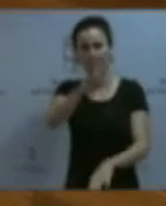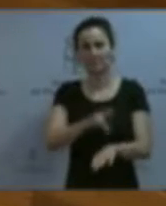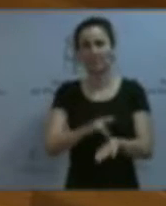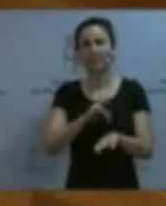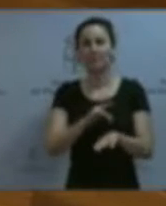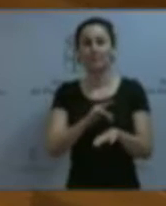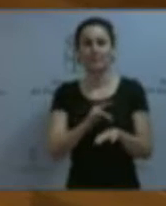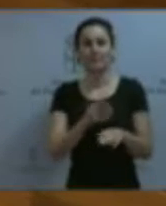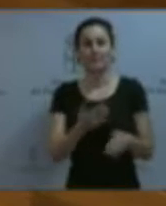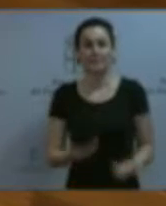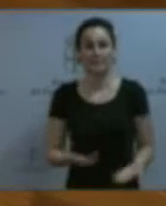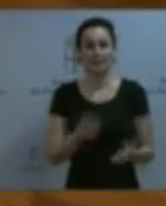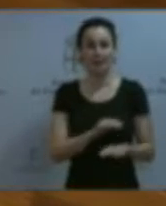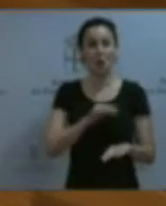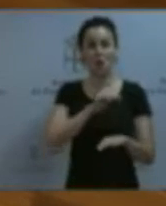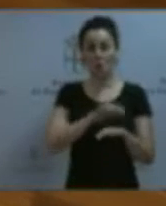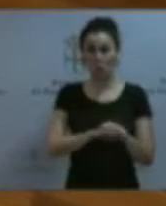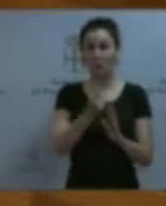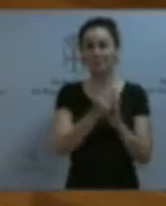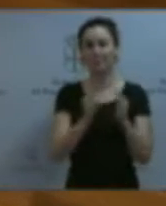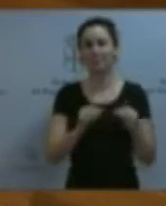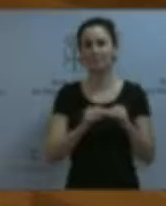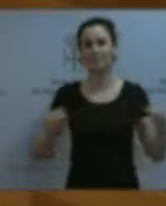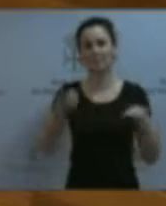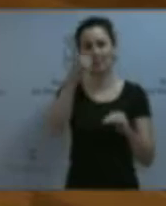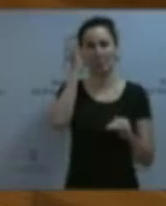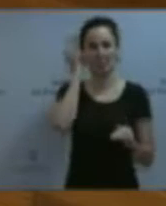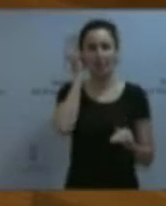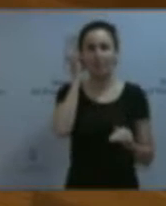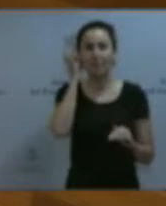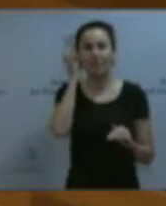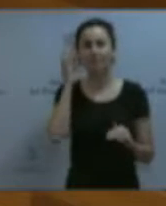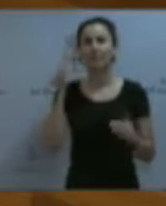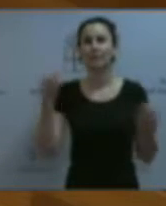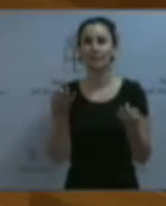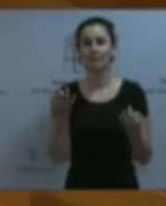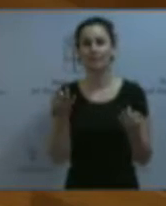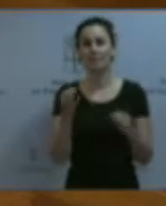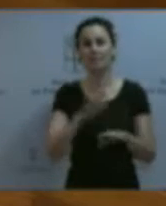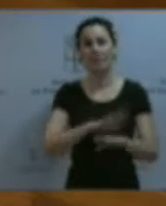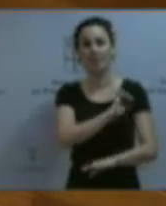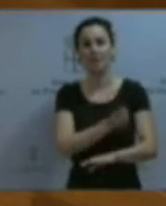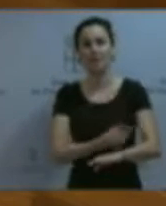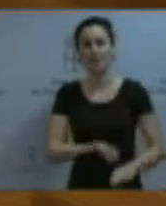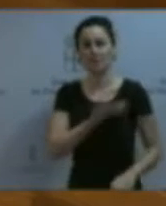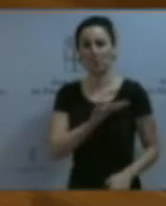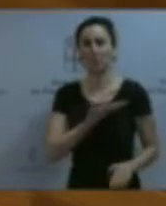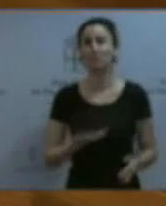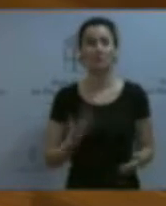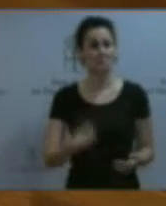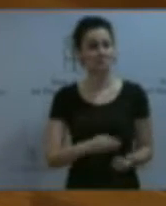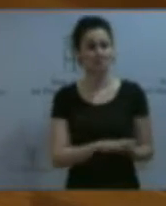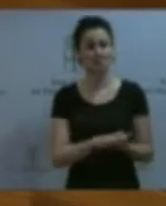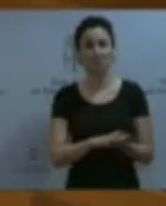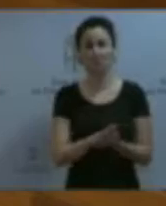sensibilización sobre el cumplimiento del principio de igualdad entre mujeres y hombres en el ámbito deportivo. Esto es lo que le puedo decir